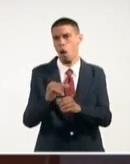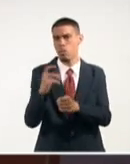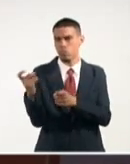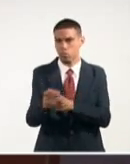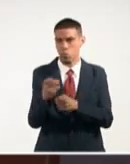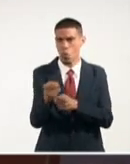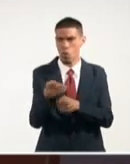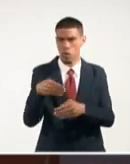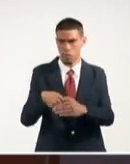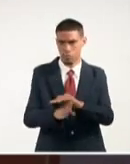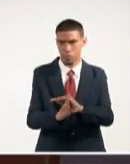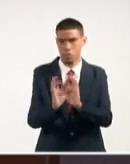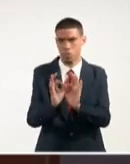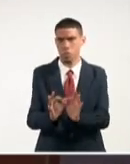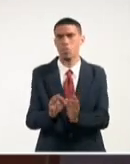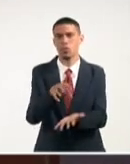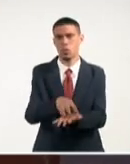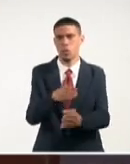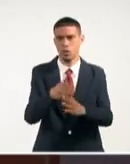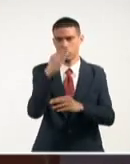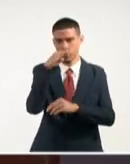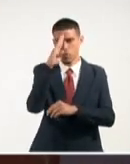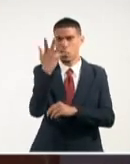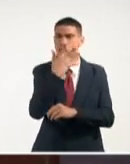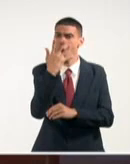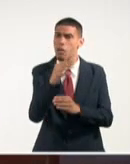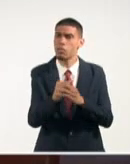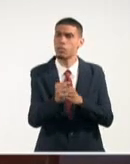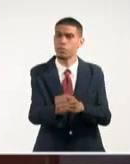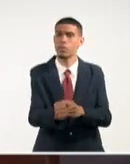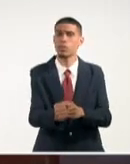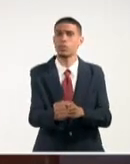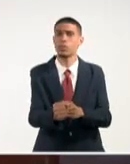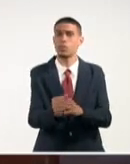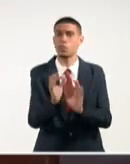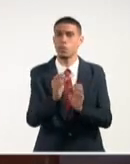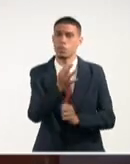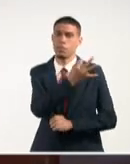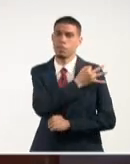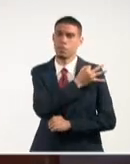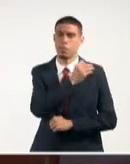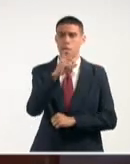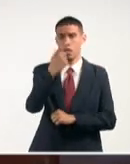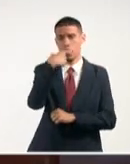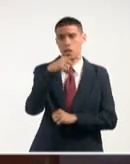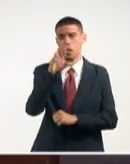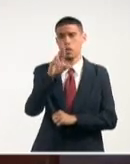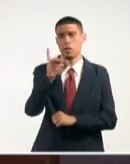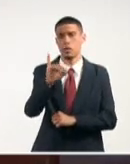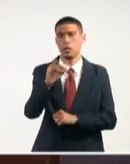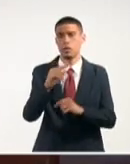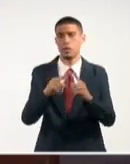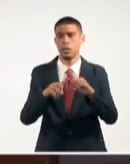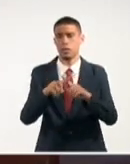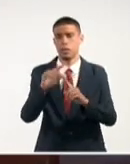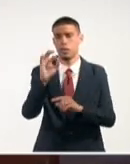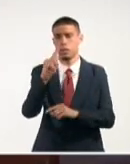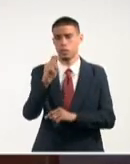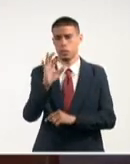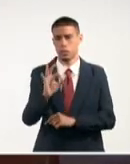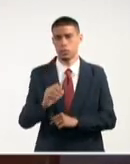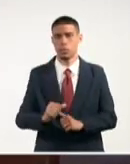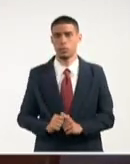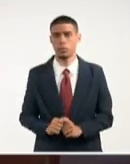Libertador, comandadas por el mayor general Calixto García, sin